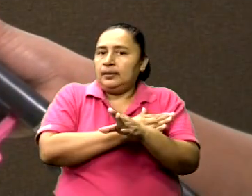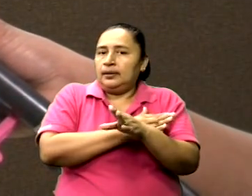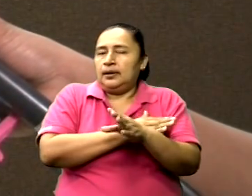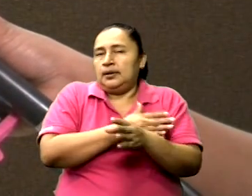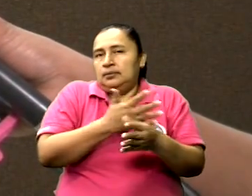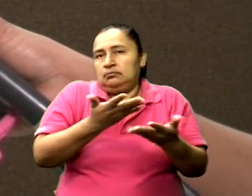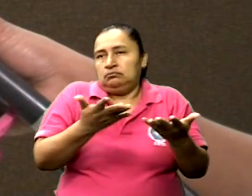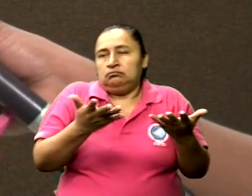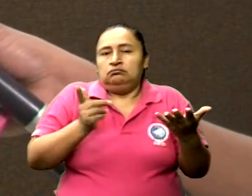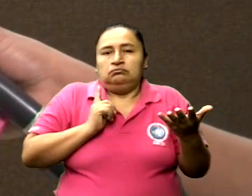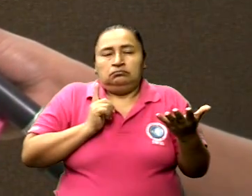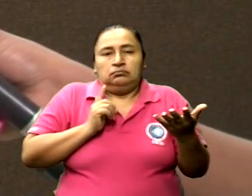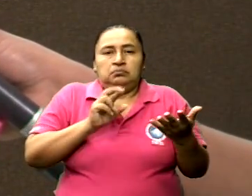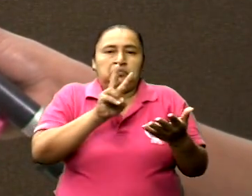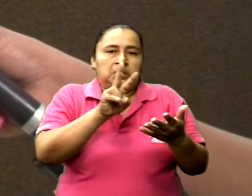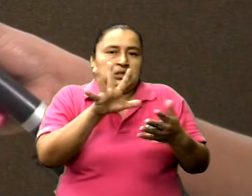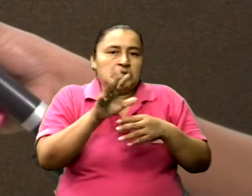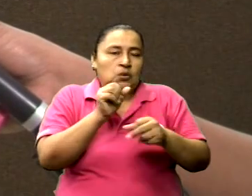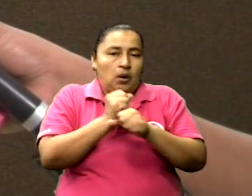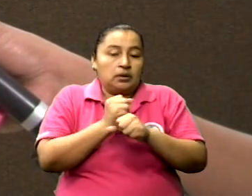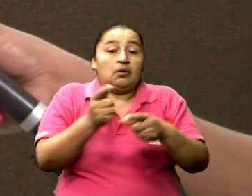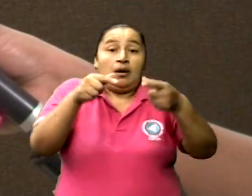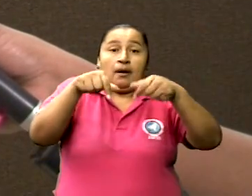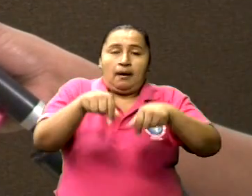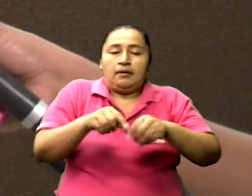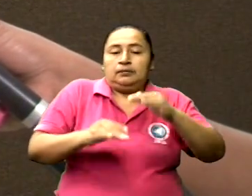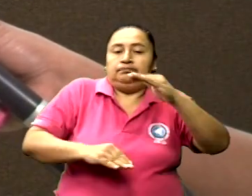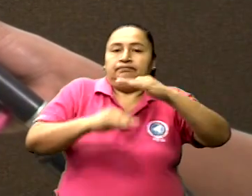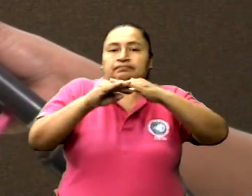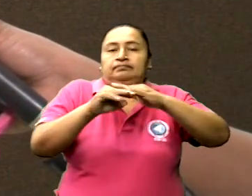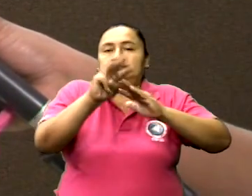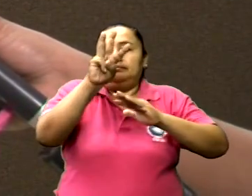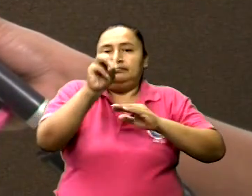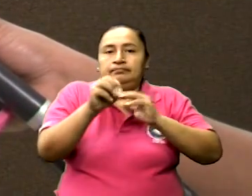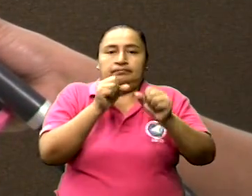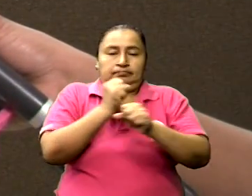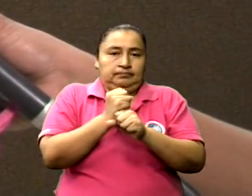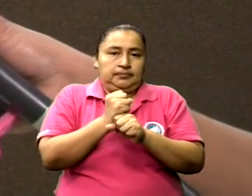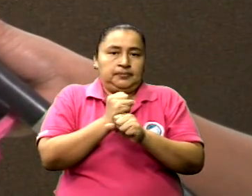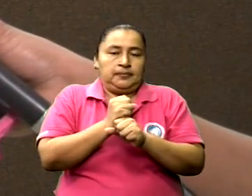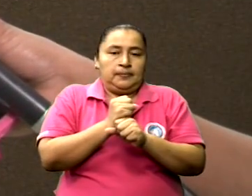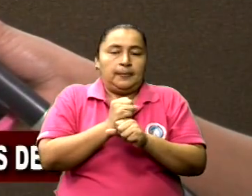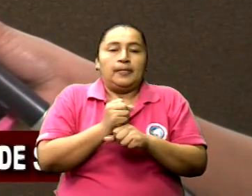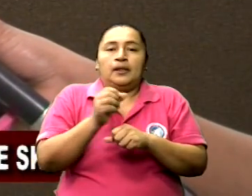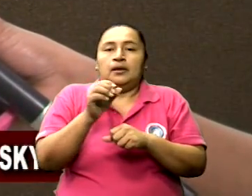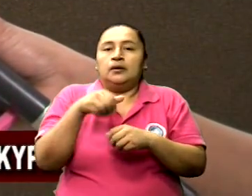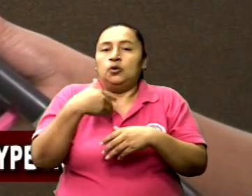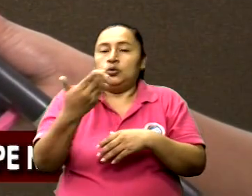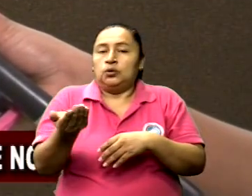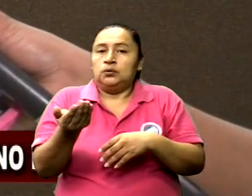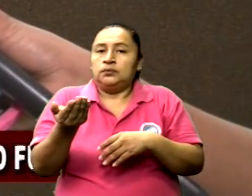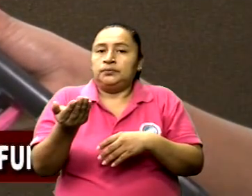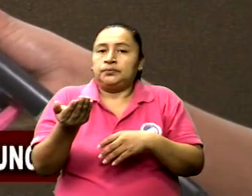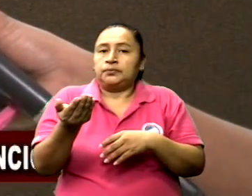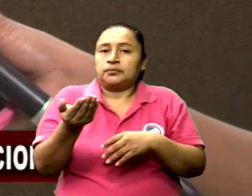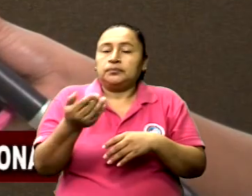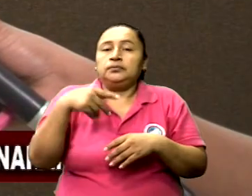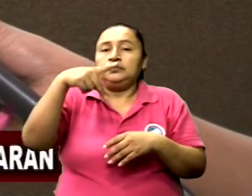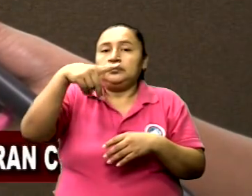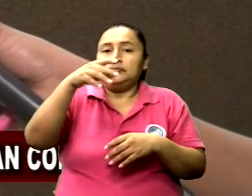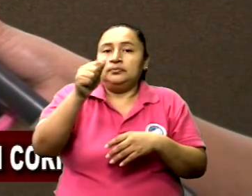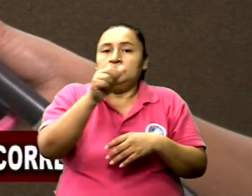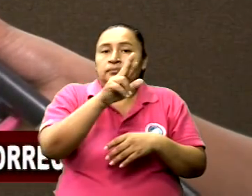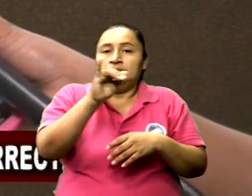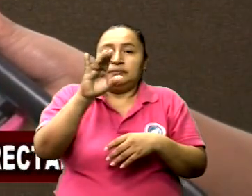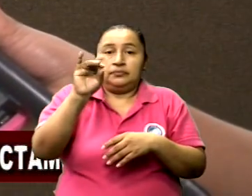de 25 años, hoy lo estamos aumentando a 30 años. Y mientras el parricidio